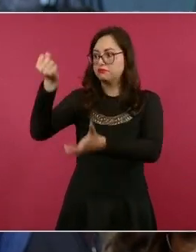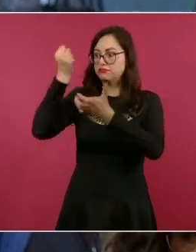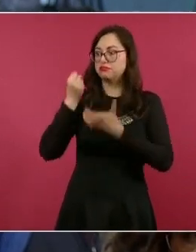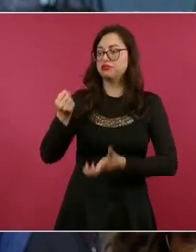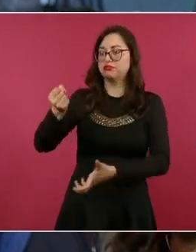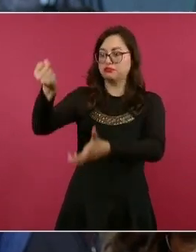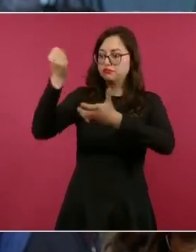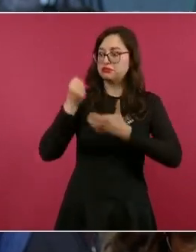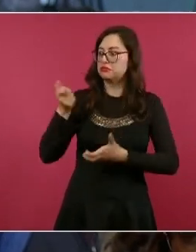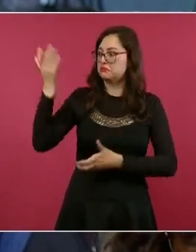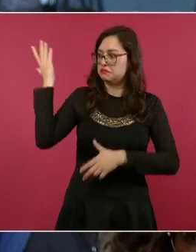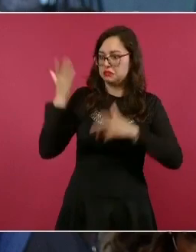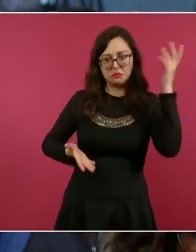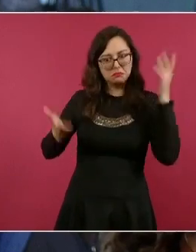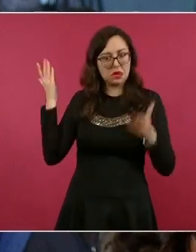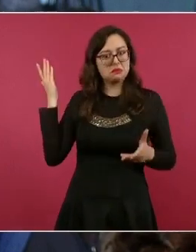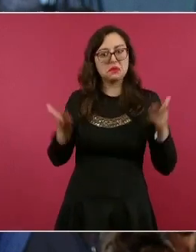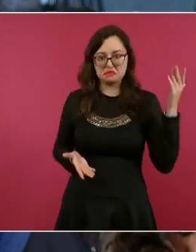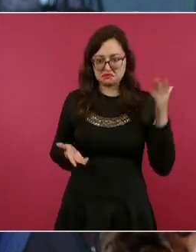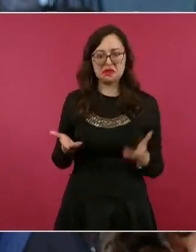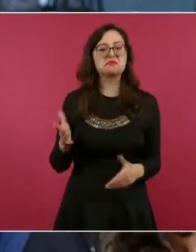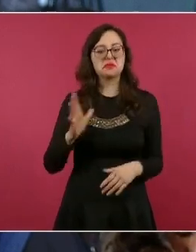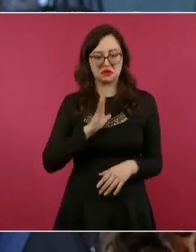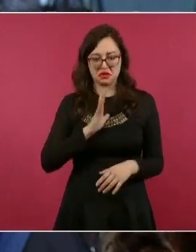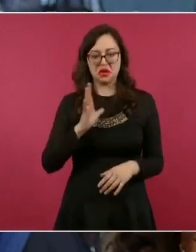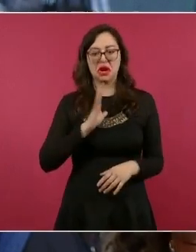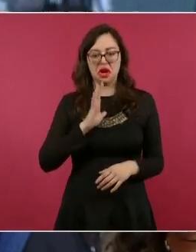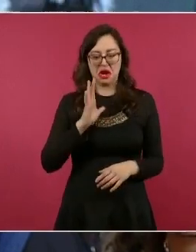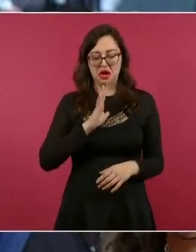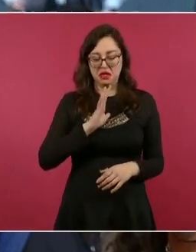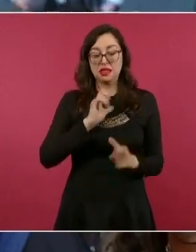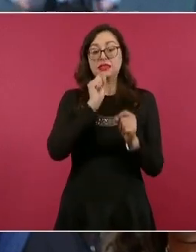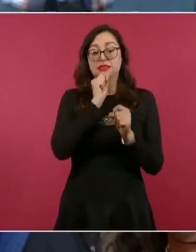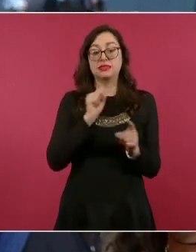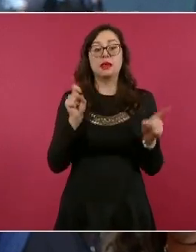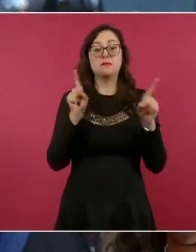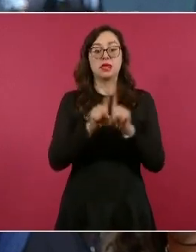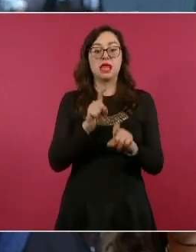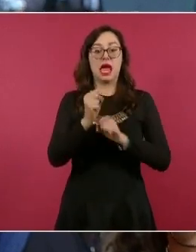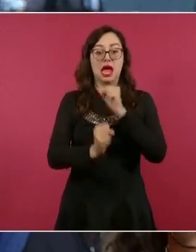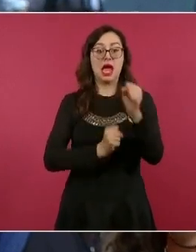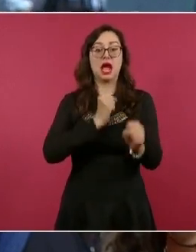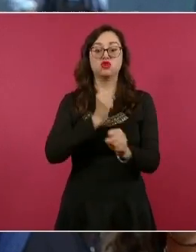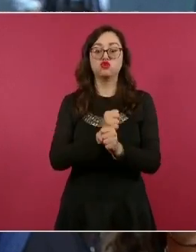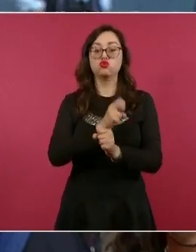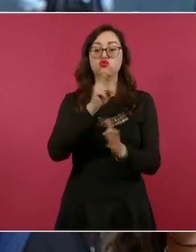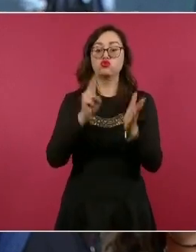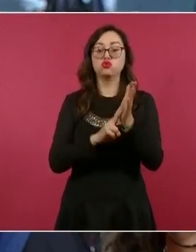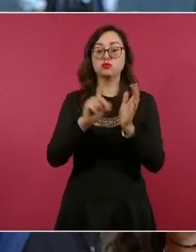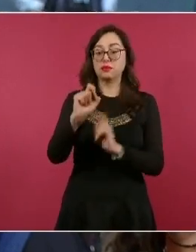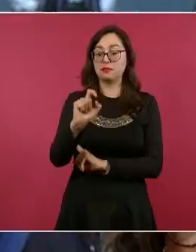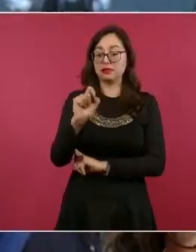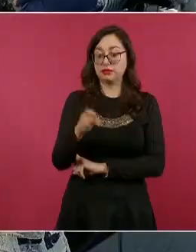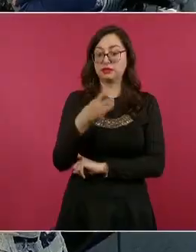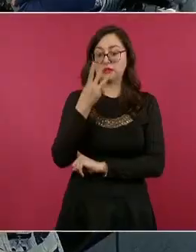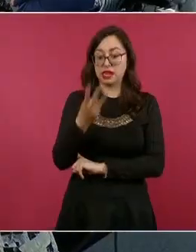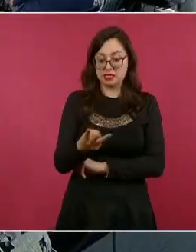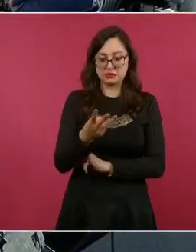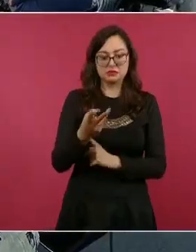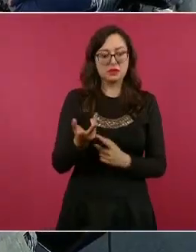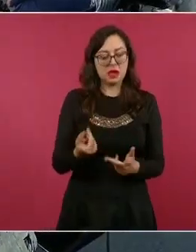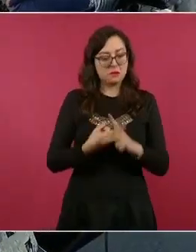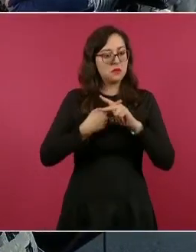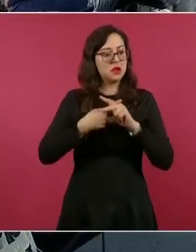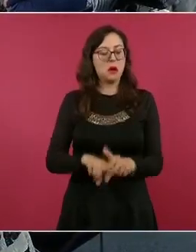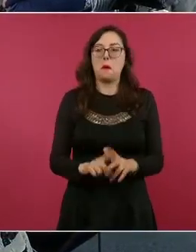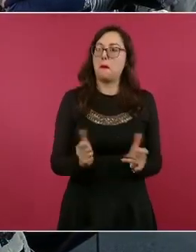llamamos el nearshoring. Y también cerramos el 2023 con un récord en exportaciones. Sonora por primera vez